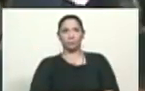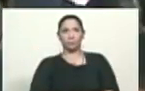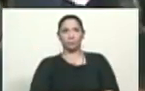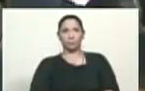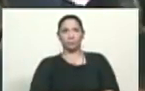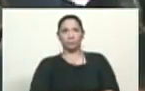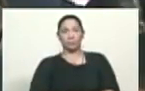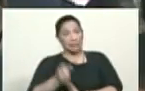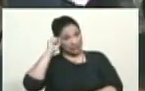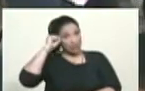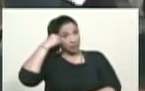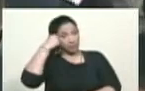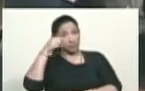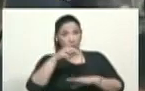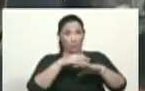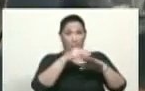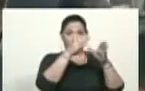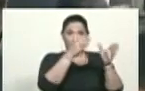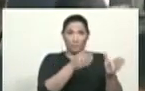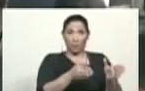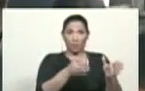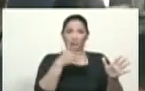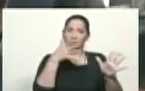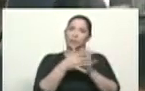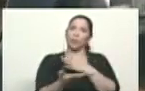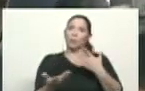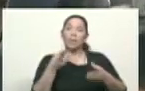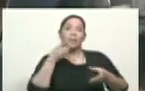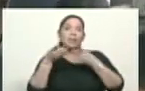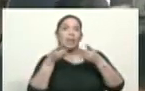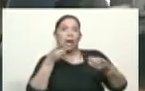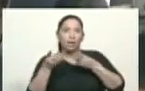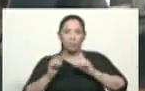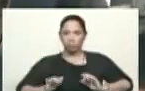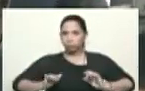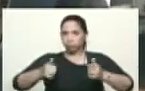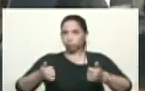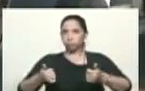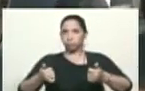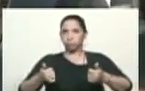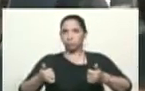Reflexiona el ministro de Relaciones Exteriores con relación a lo que es el diálogo que se ha iniciado